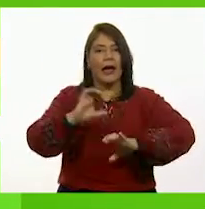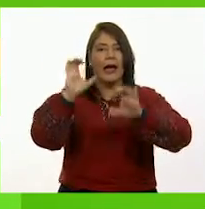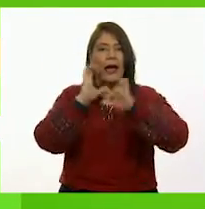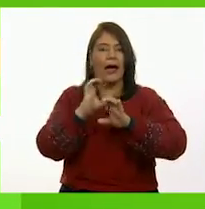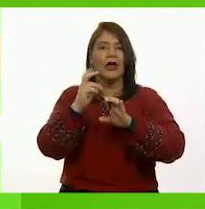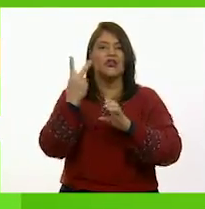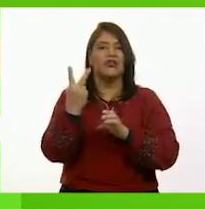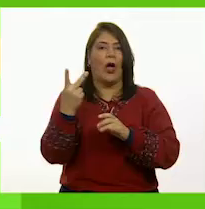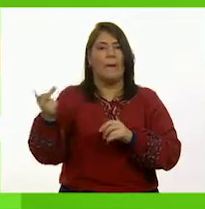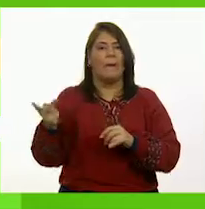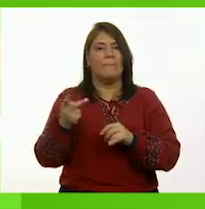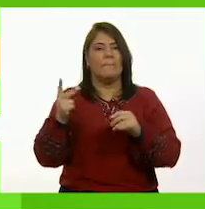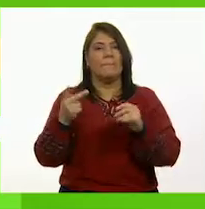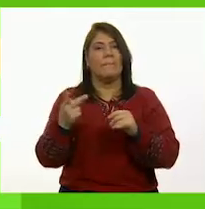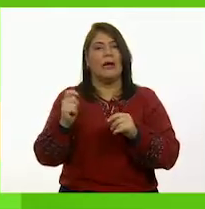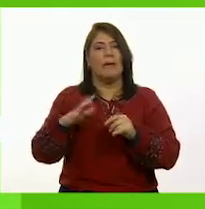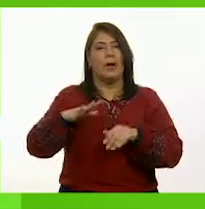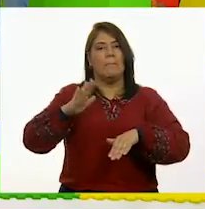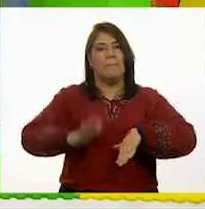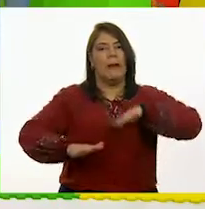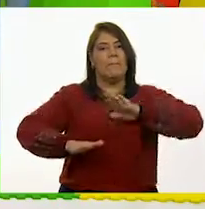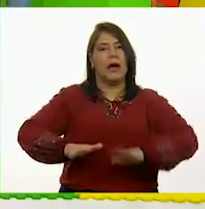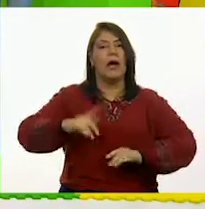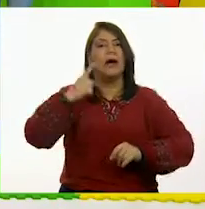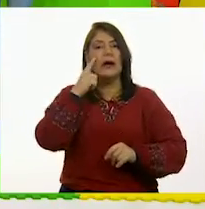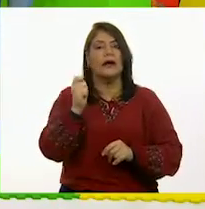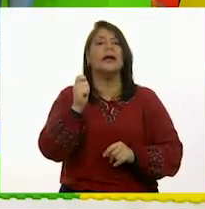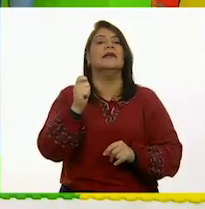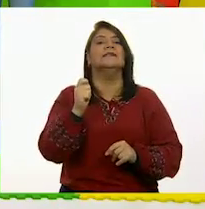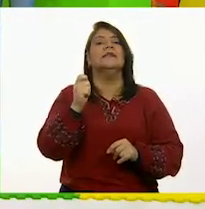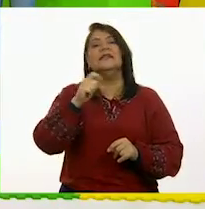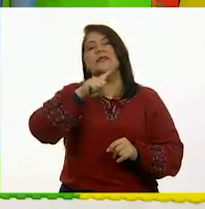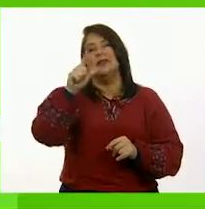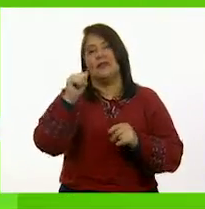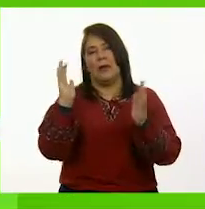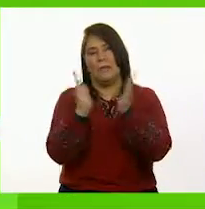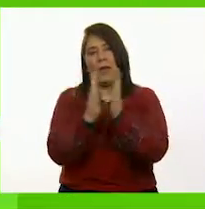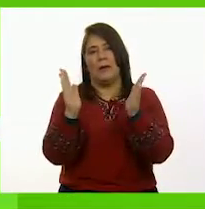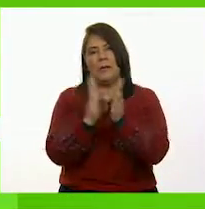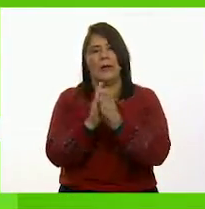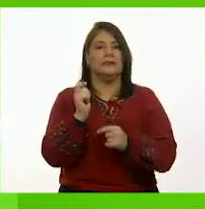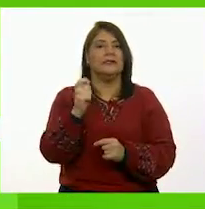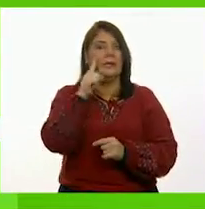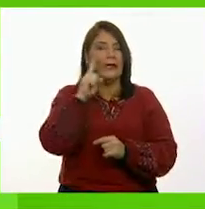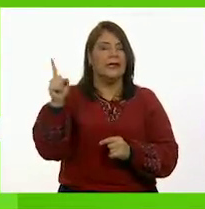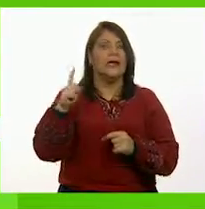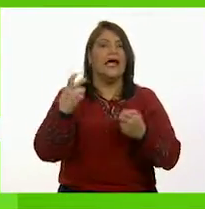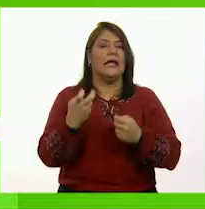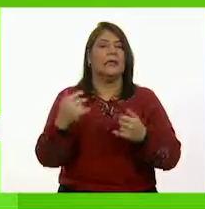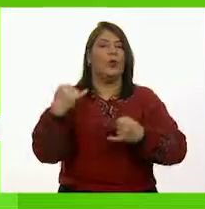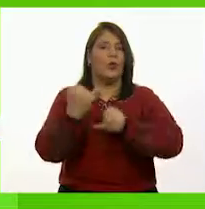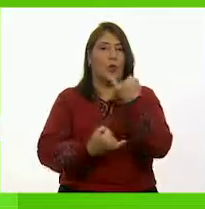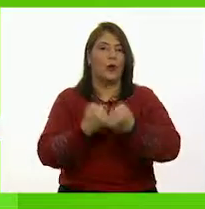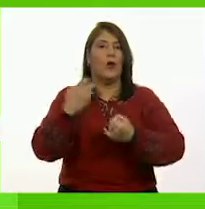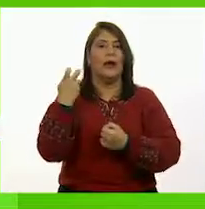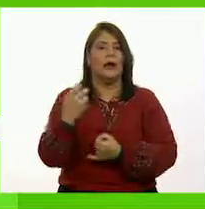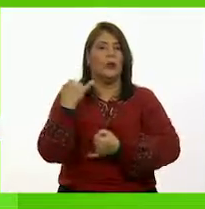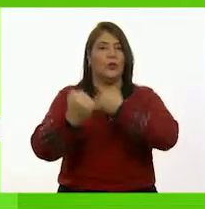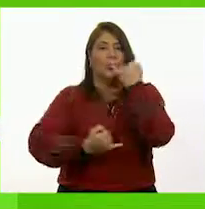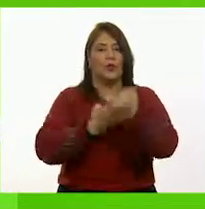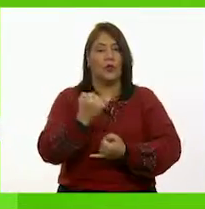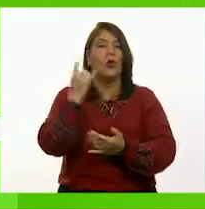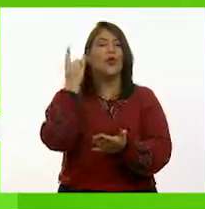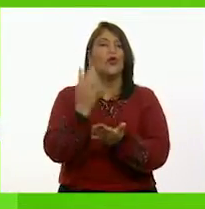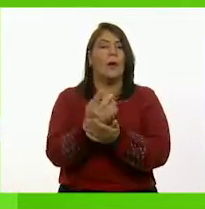sus piernas y una palmada. La canción dice así. Este es un juego, este es un juego